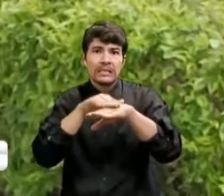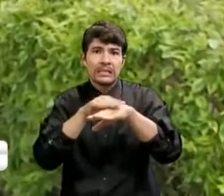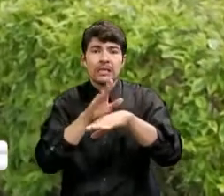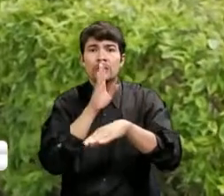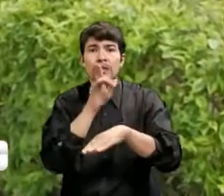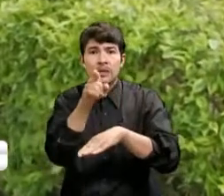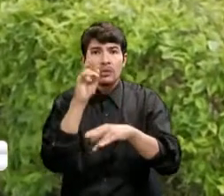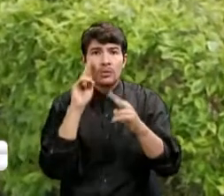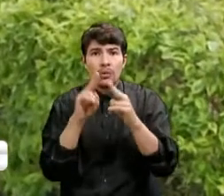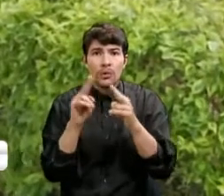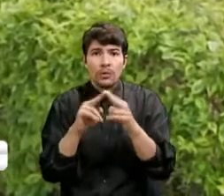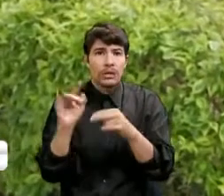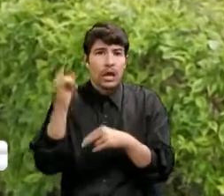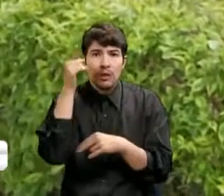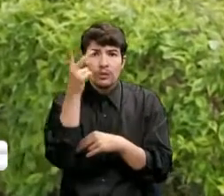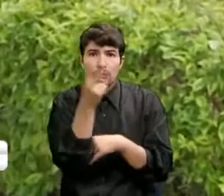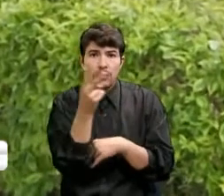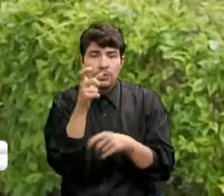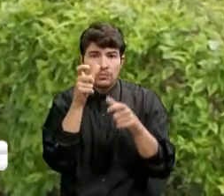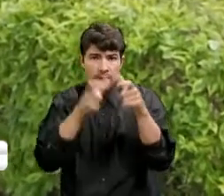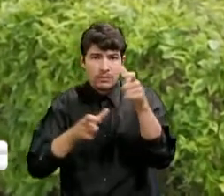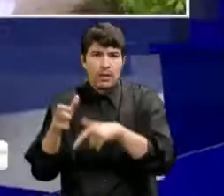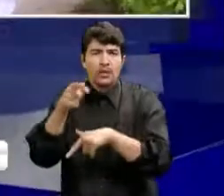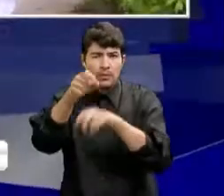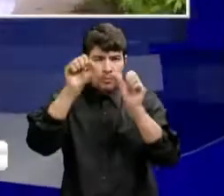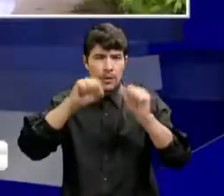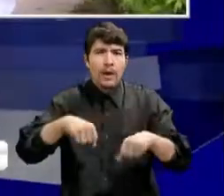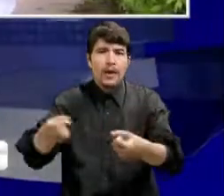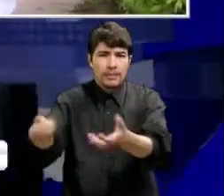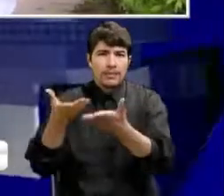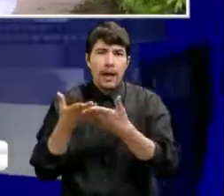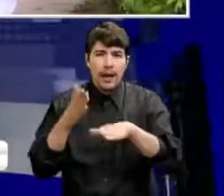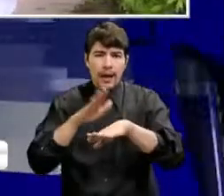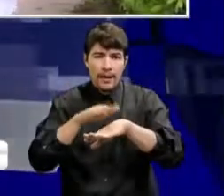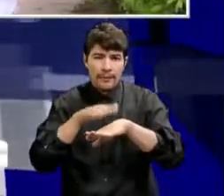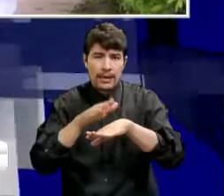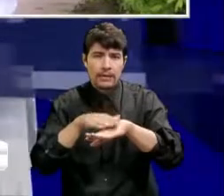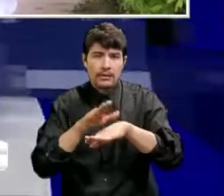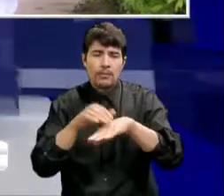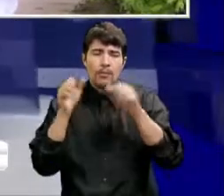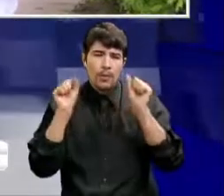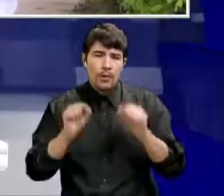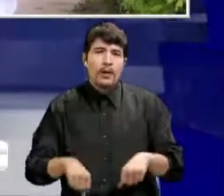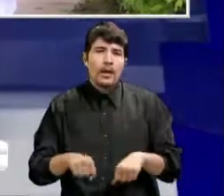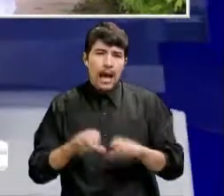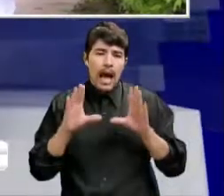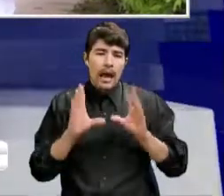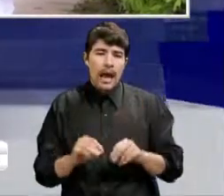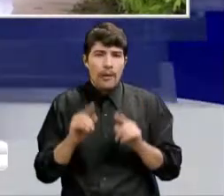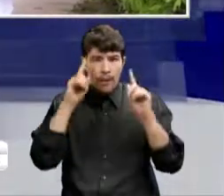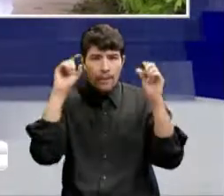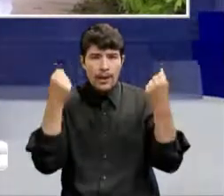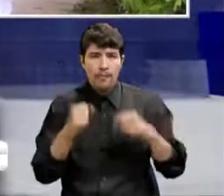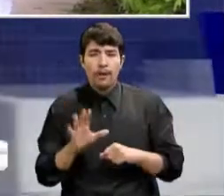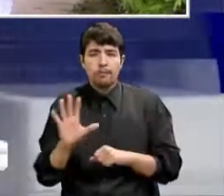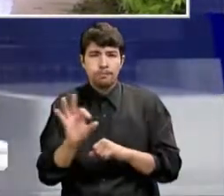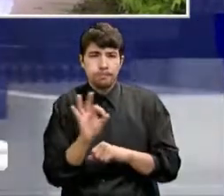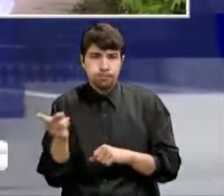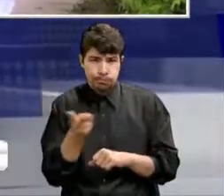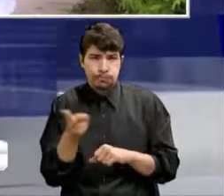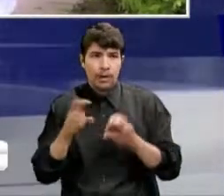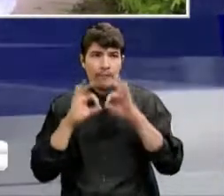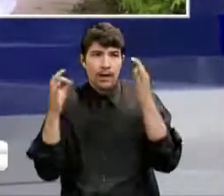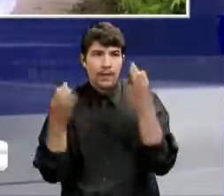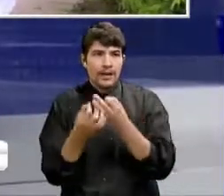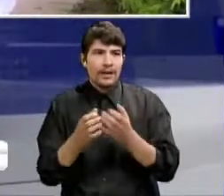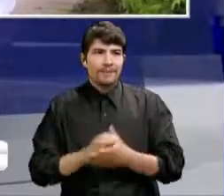conozcan del paradero de estas dos personas puedan dar oportuno aviso para acabar con esta angustia que se ha apoderado de estas dos familias en